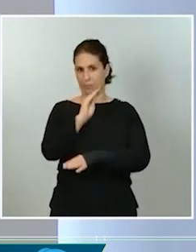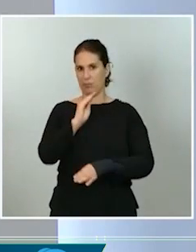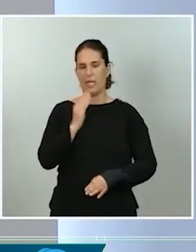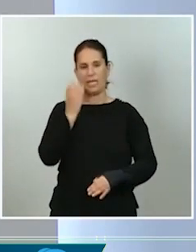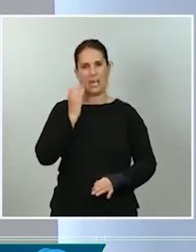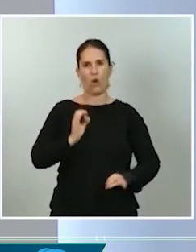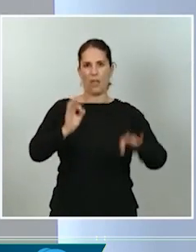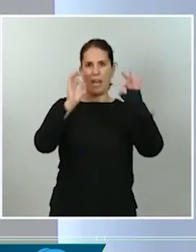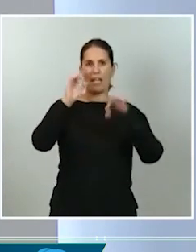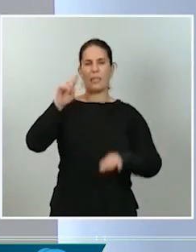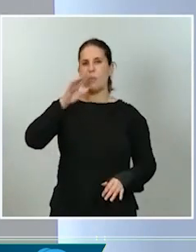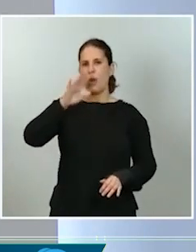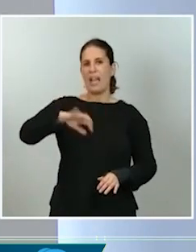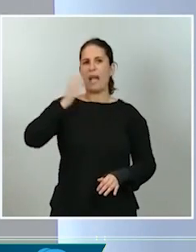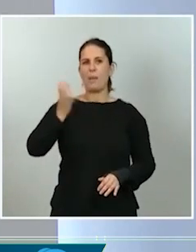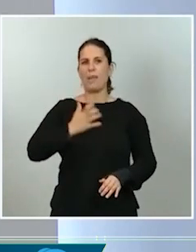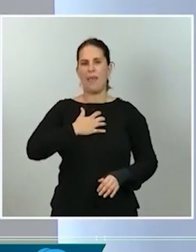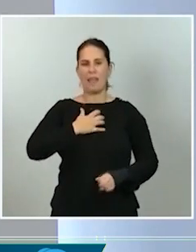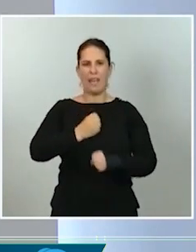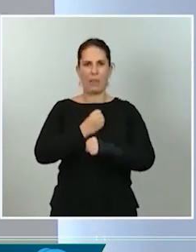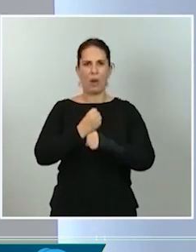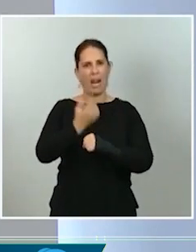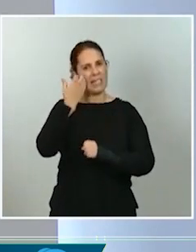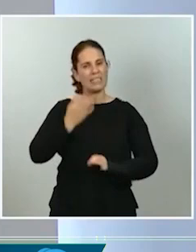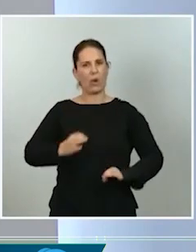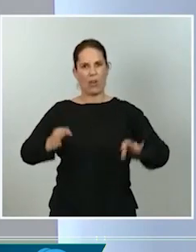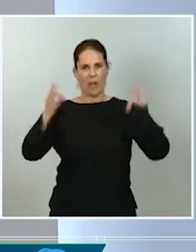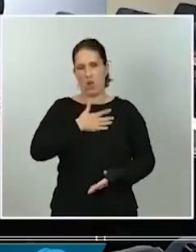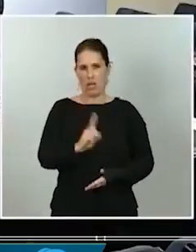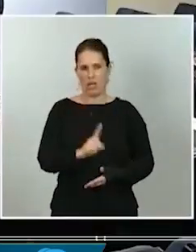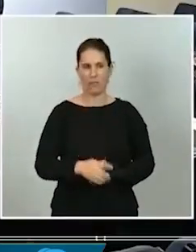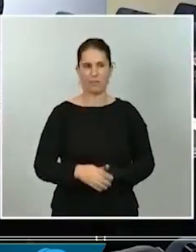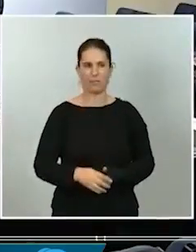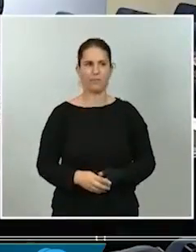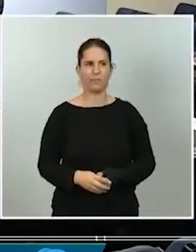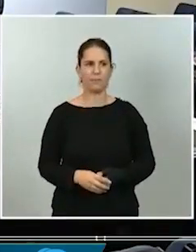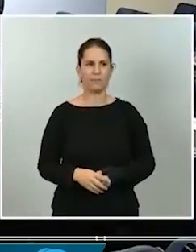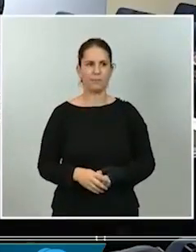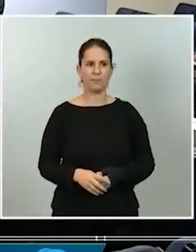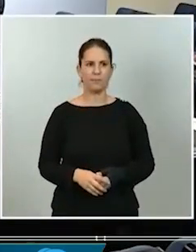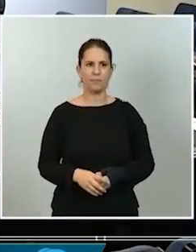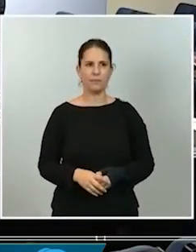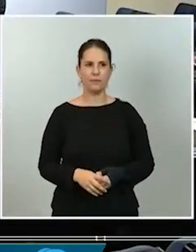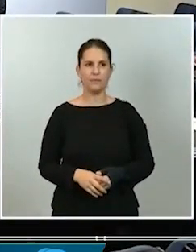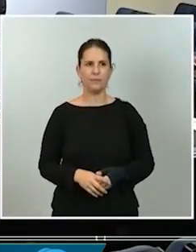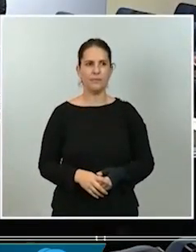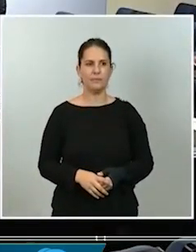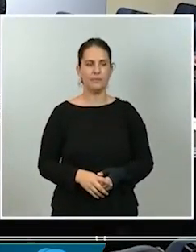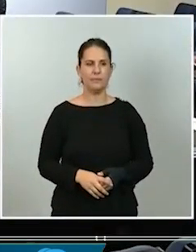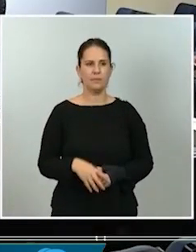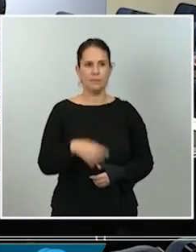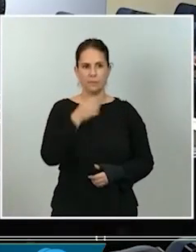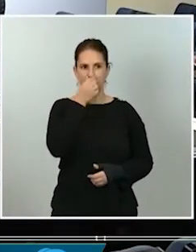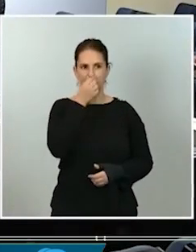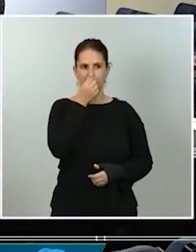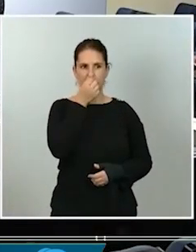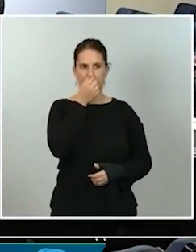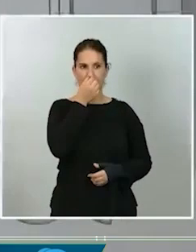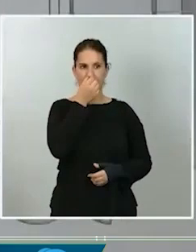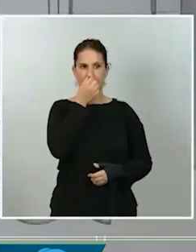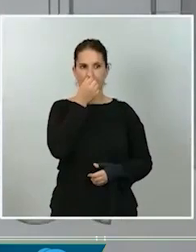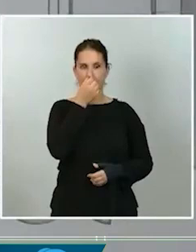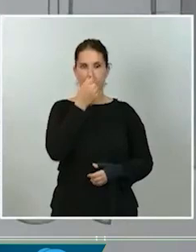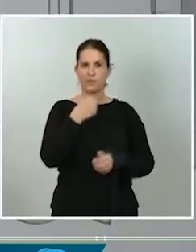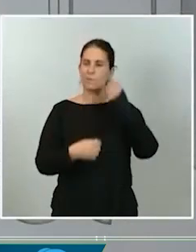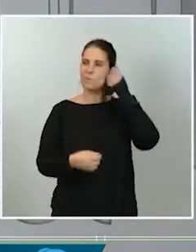lo están haciendo para salir adelante. ¿Por qué? Porque hay que activar la economía, dar posibilidades a las empresas, a los autónomos, que se cree